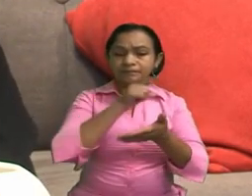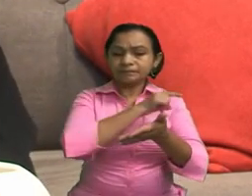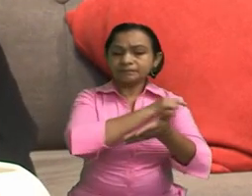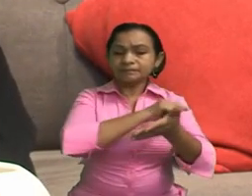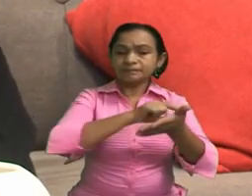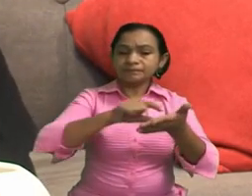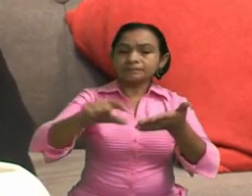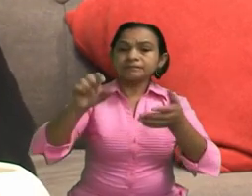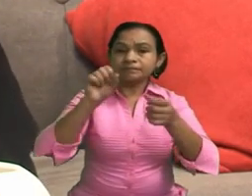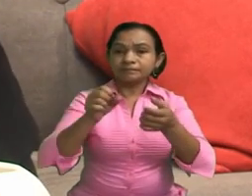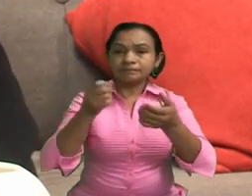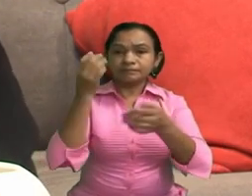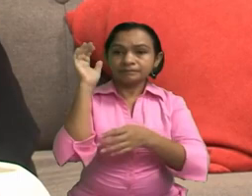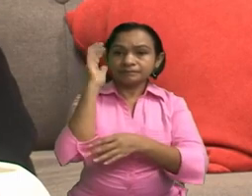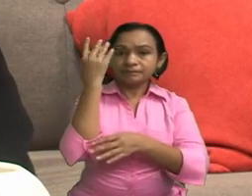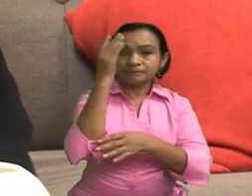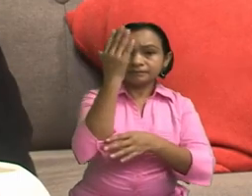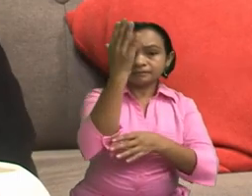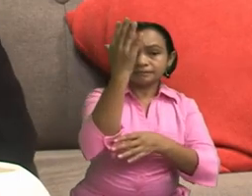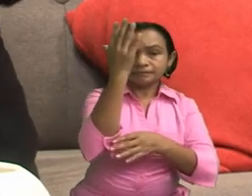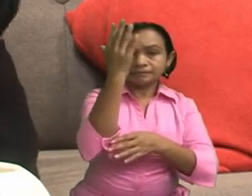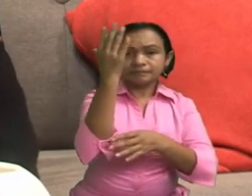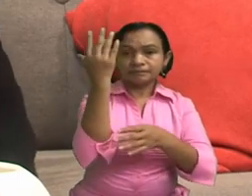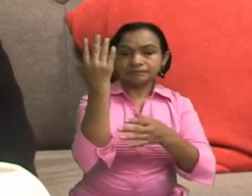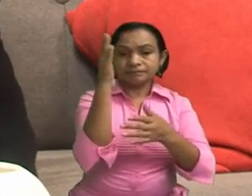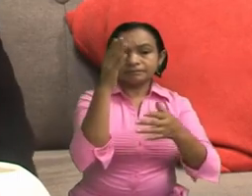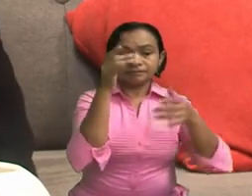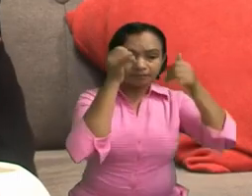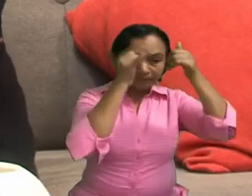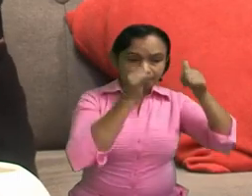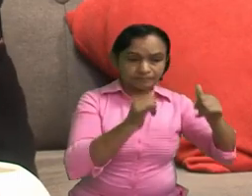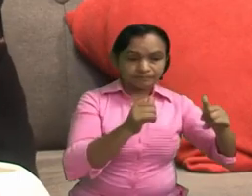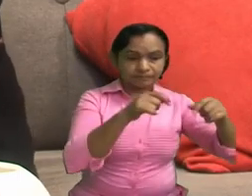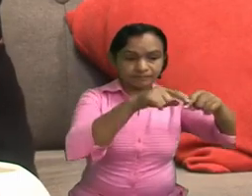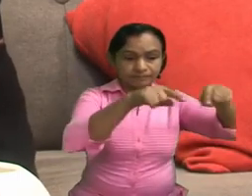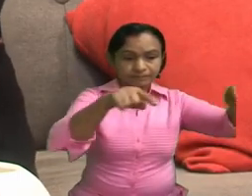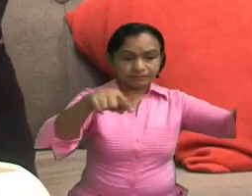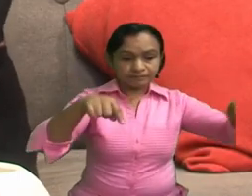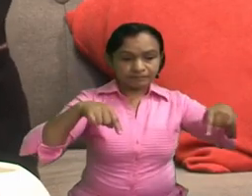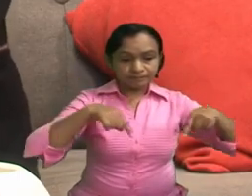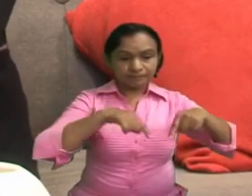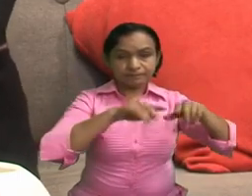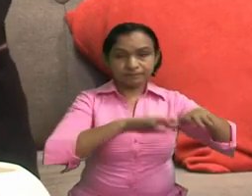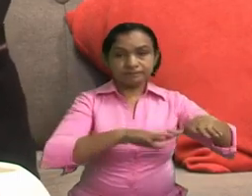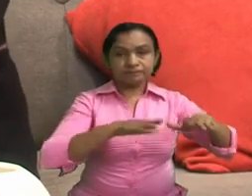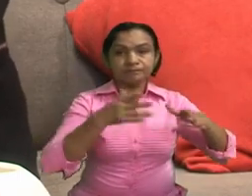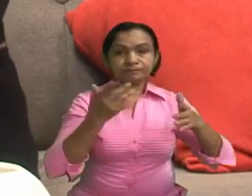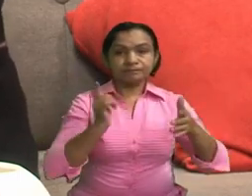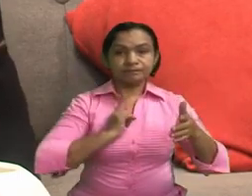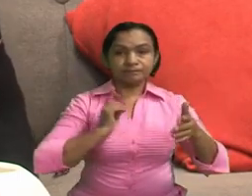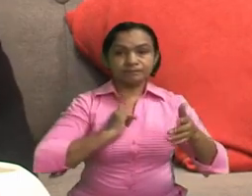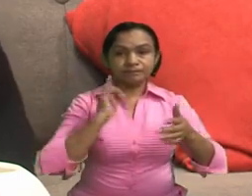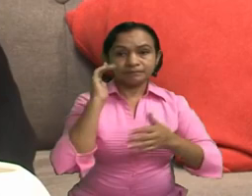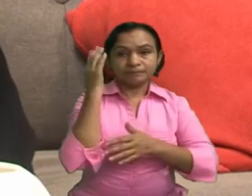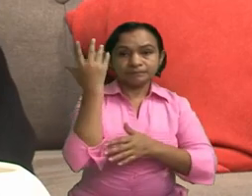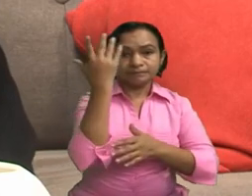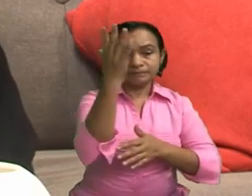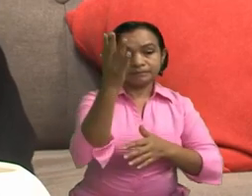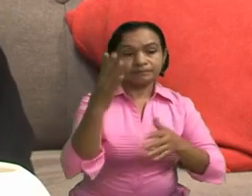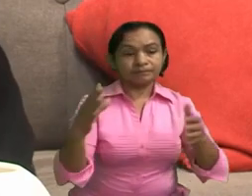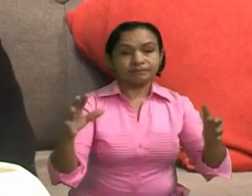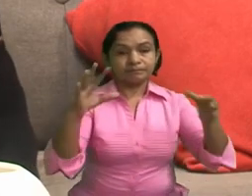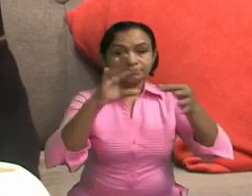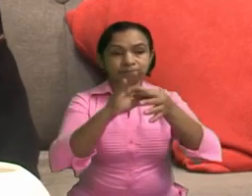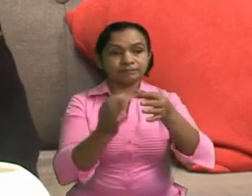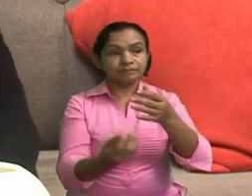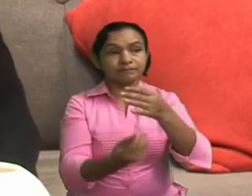claro, ¿verdad?, teniendo árboles, teniendo el ganado, o el que siembra cultivo, teniendo árboles, teniendo cultivo,